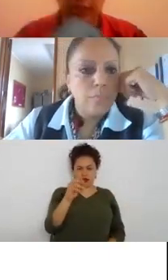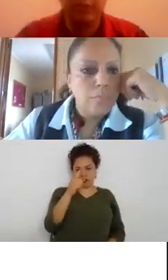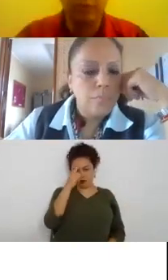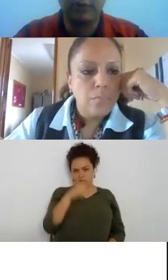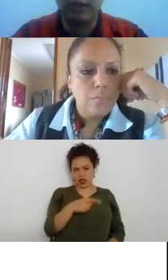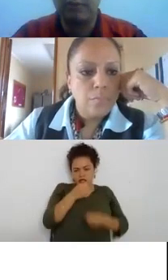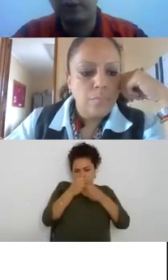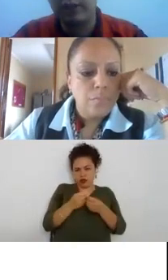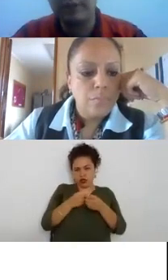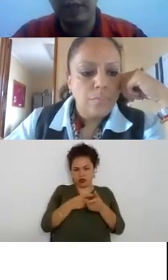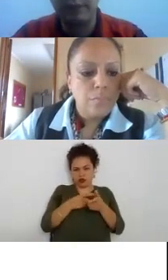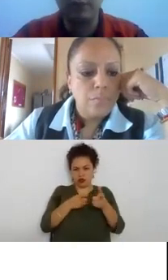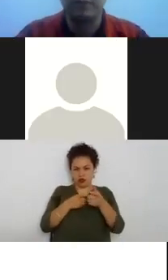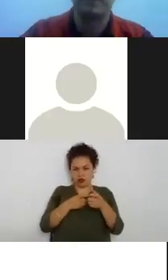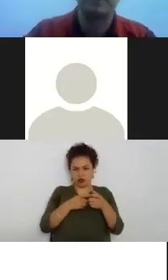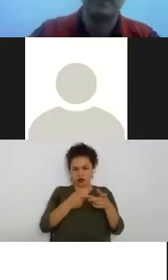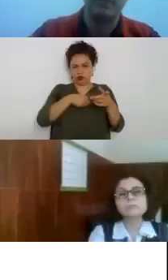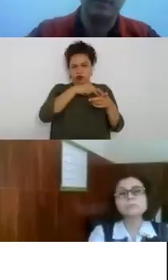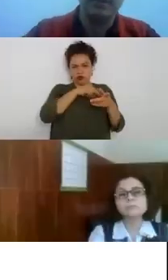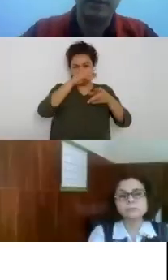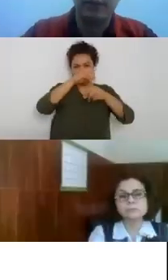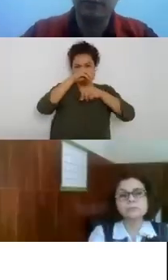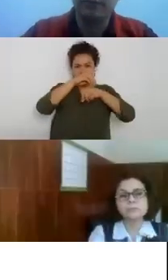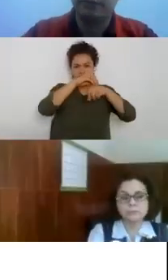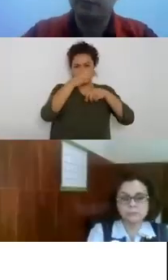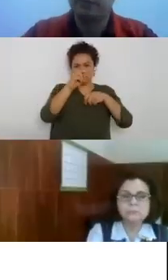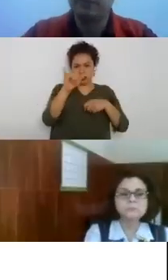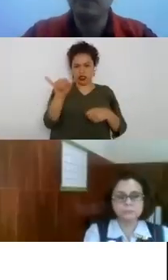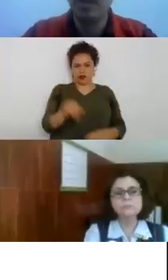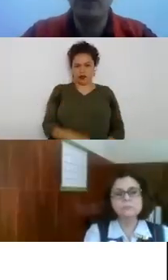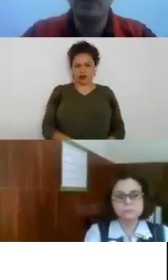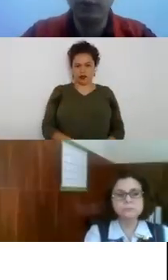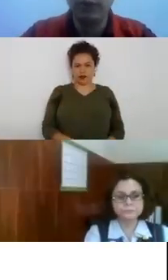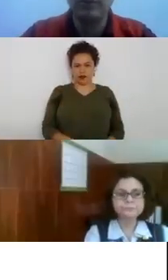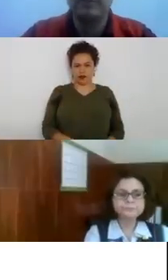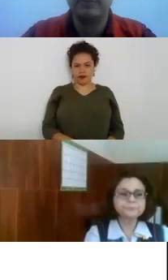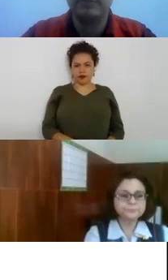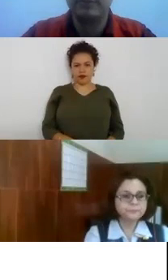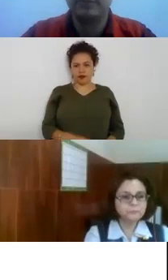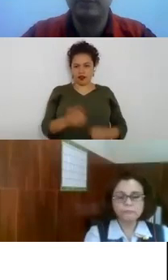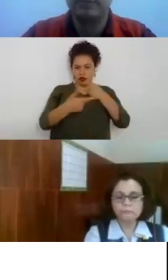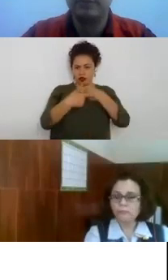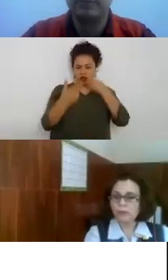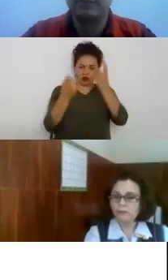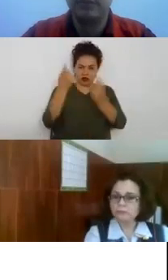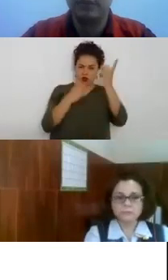normalmente nosotros coloquialmente llamamos. ¿De acuerdo? ¿Alguna duda?